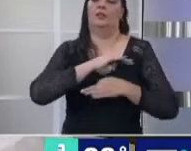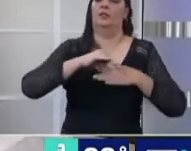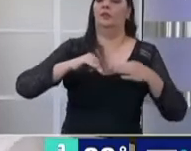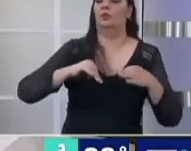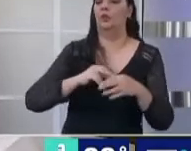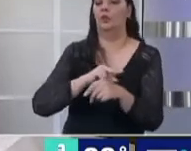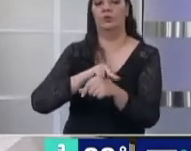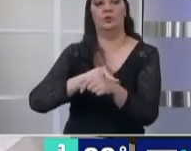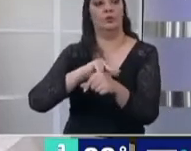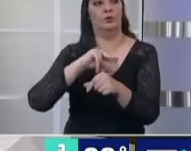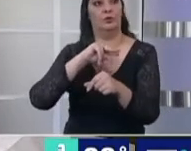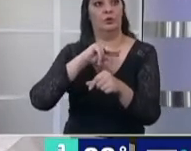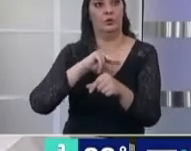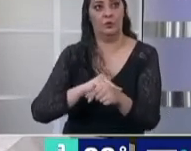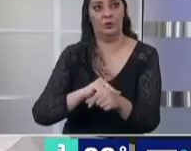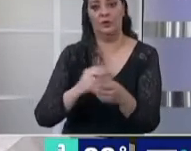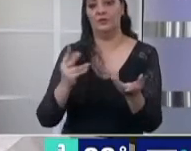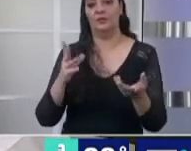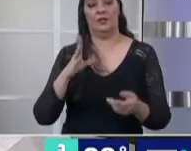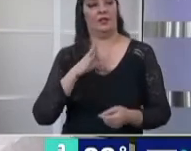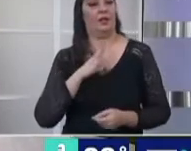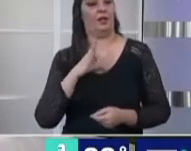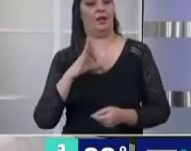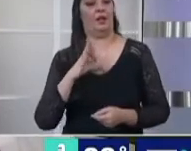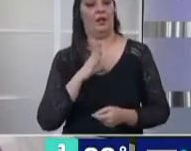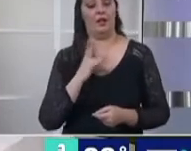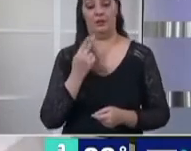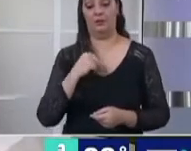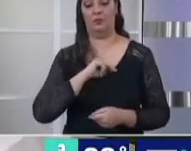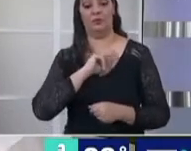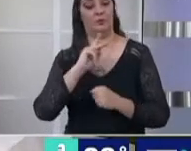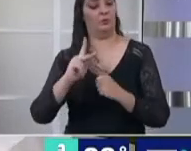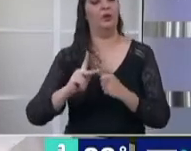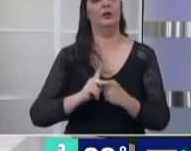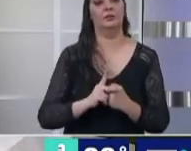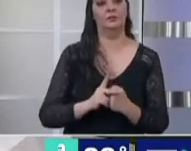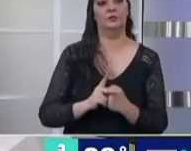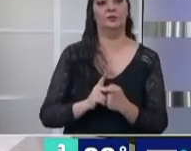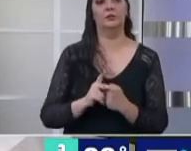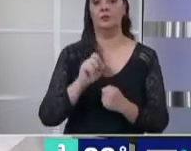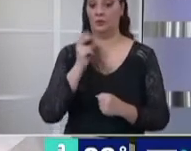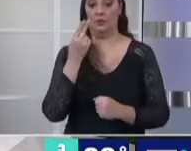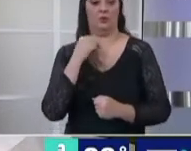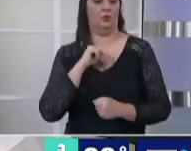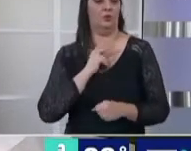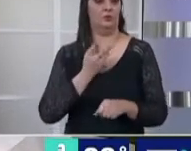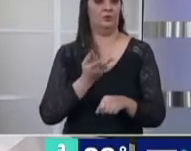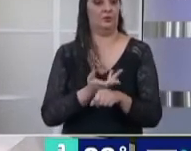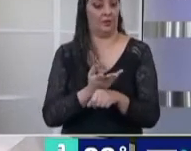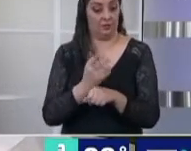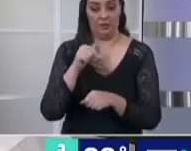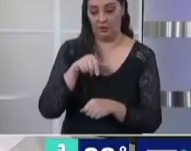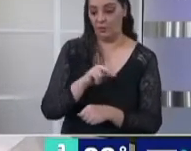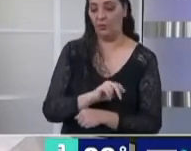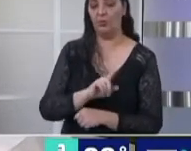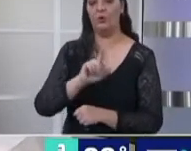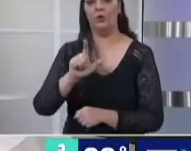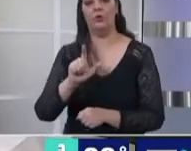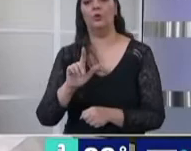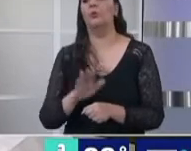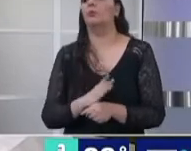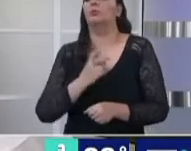las doctoras y doctores de este país, de Nuevo León especialmente, por la